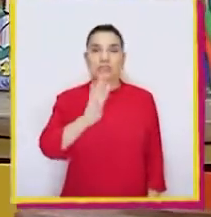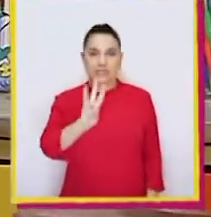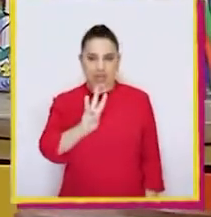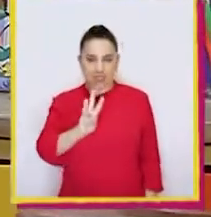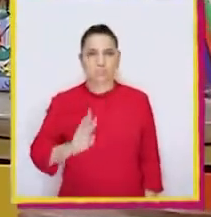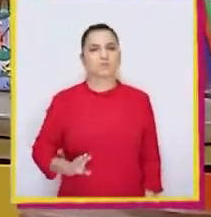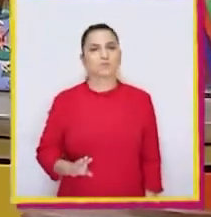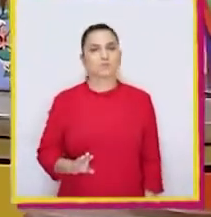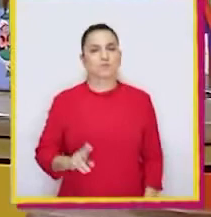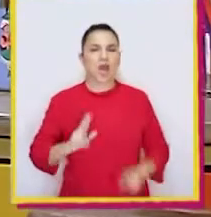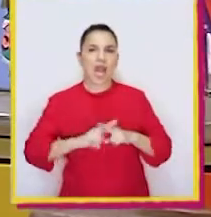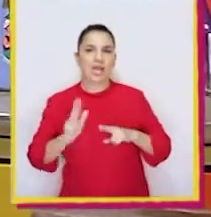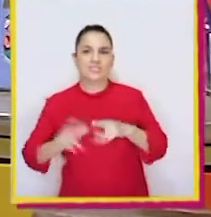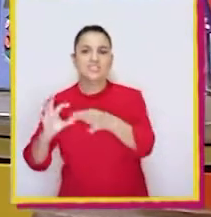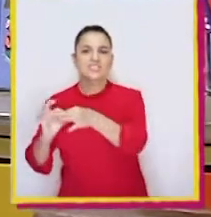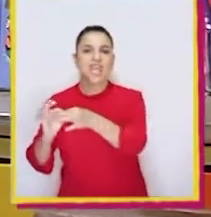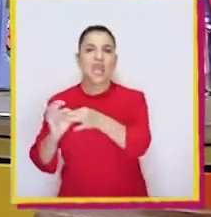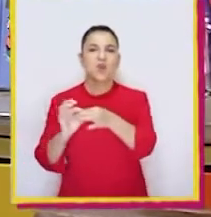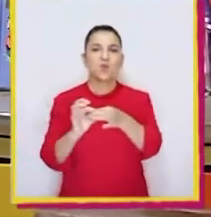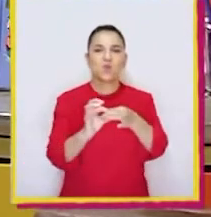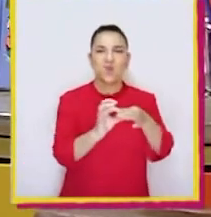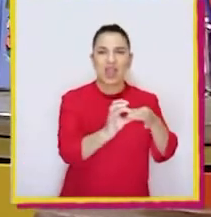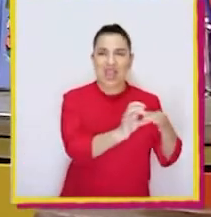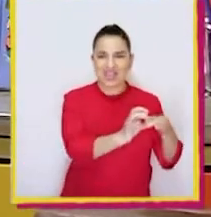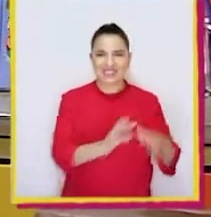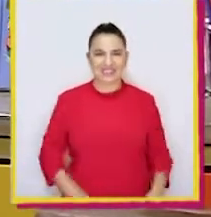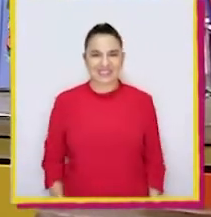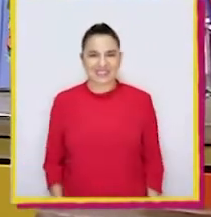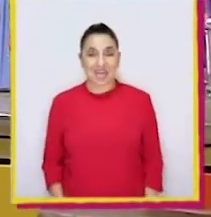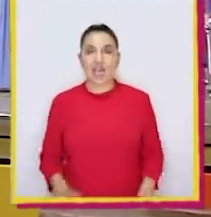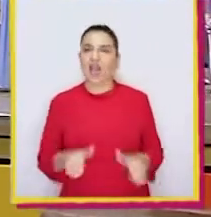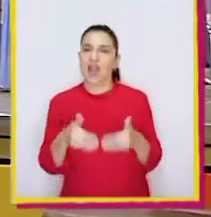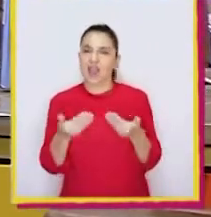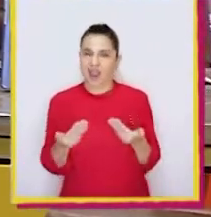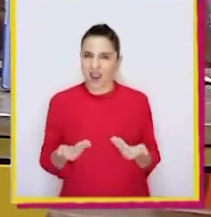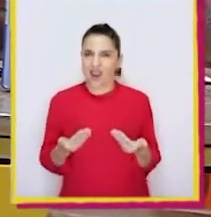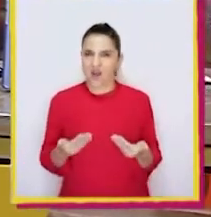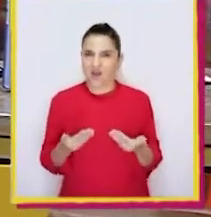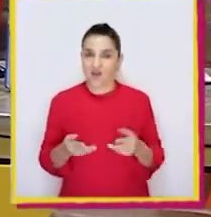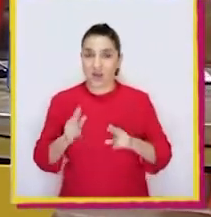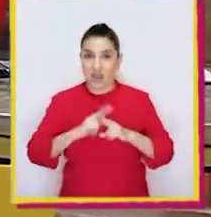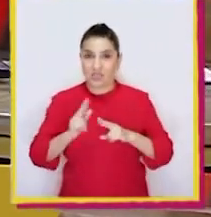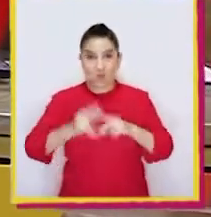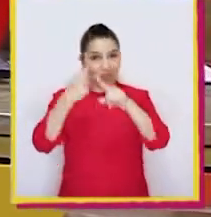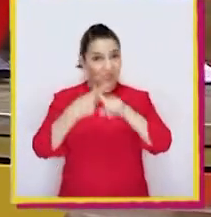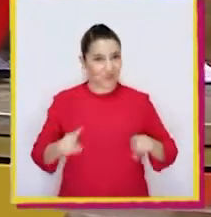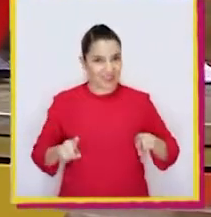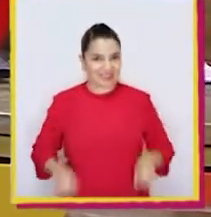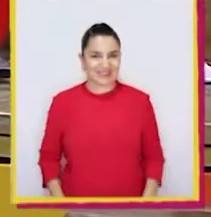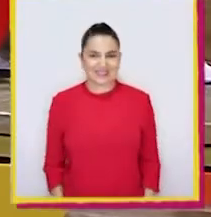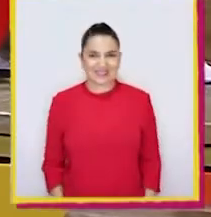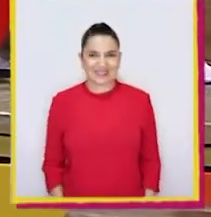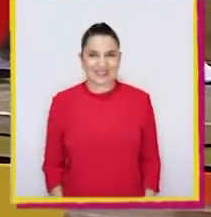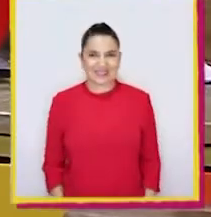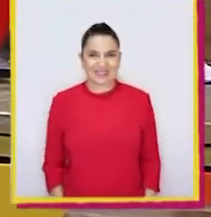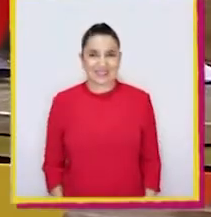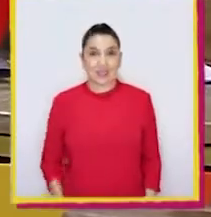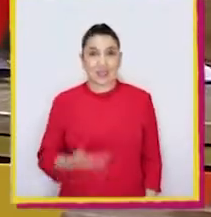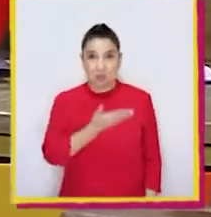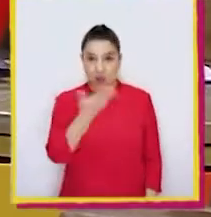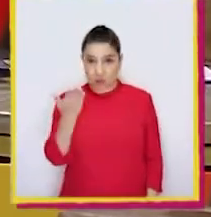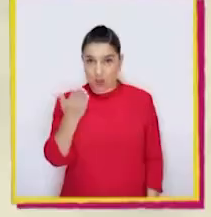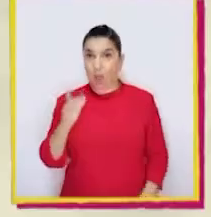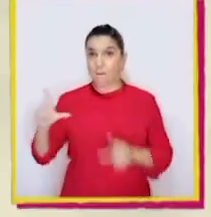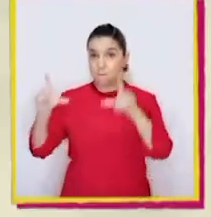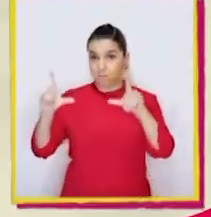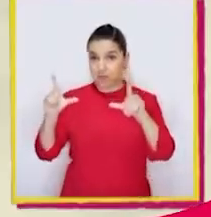el patrón de piernas para crear una secuencia de movimientos. Ahora, ¿lo hacemos distinto? En